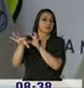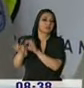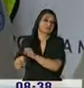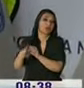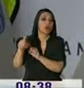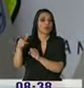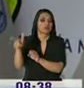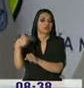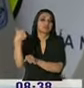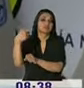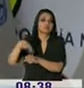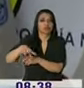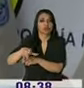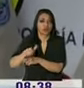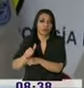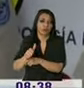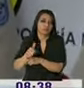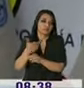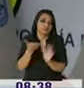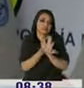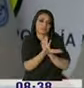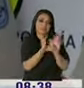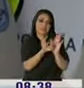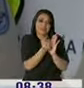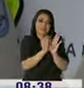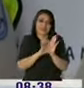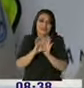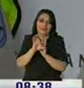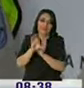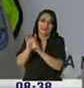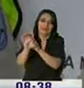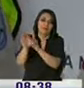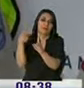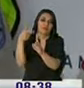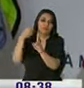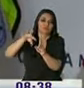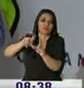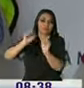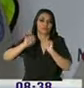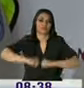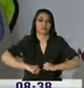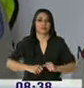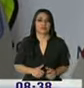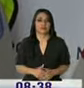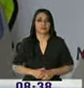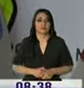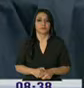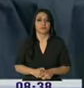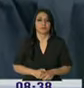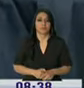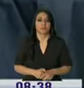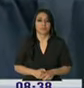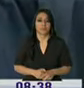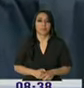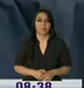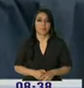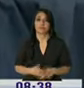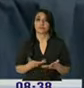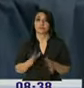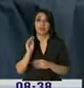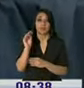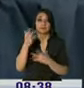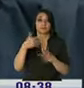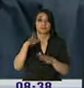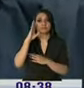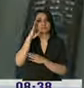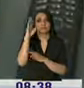vez que la persona saque la fuerte cantidad de dinero del banco. Tras la alerta, la policía inició